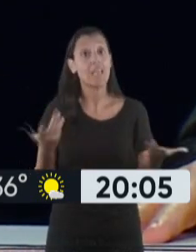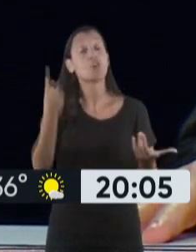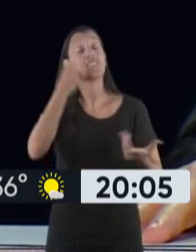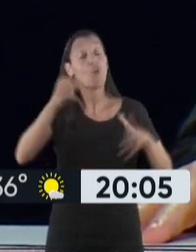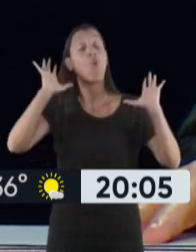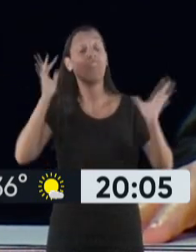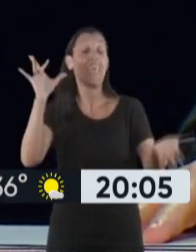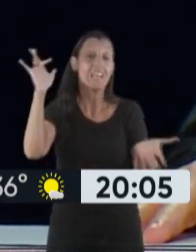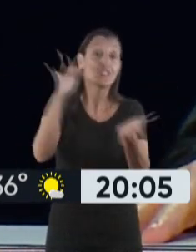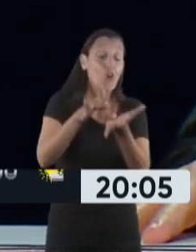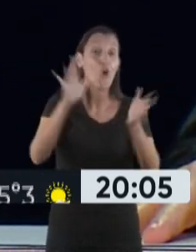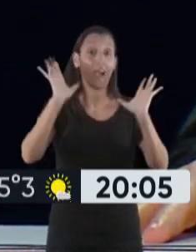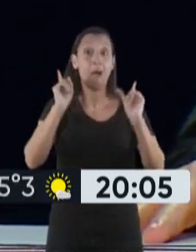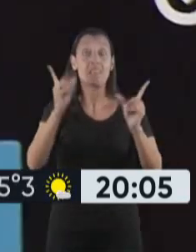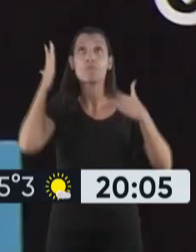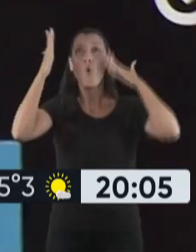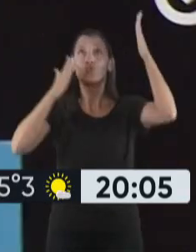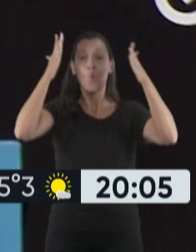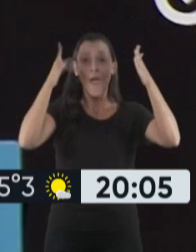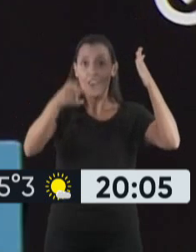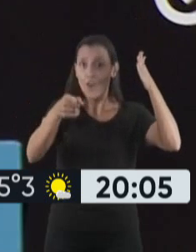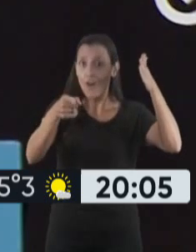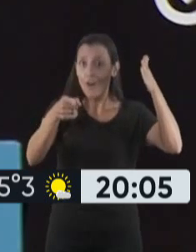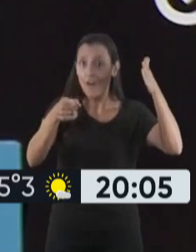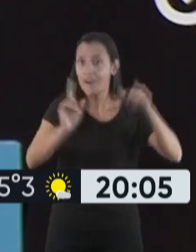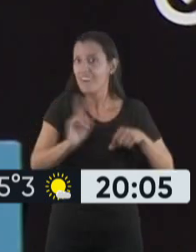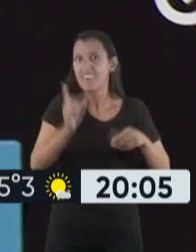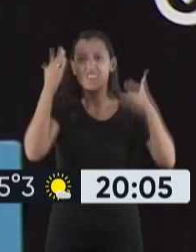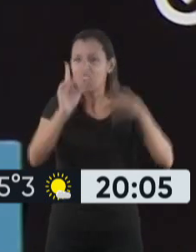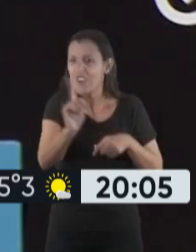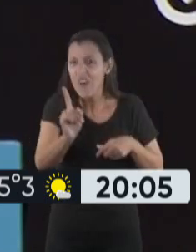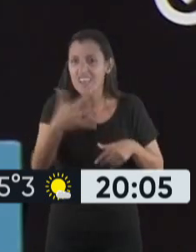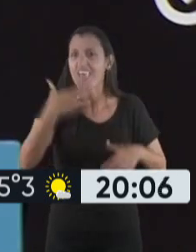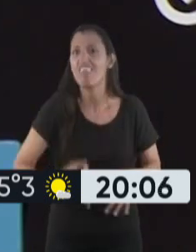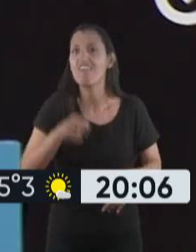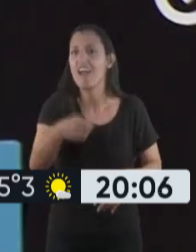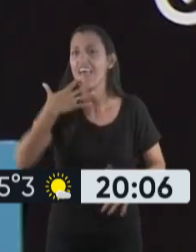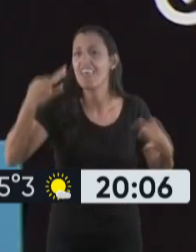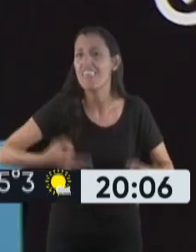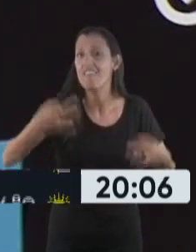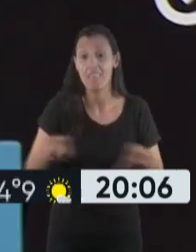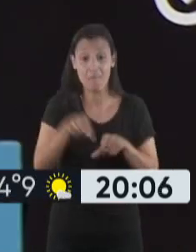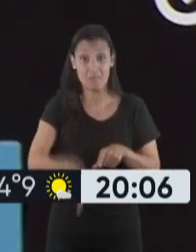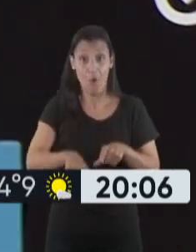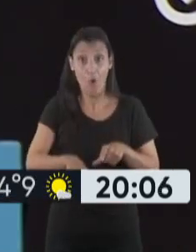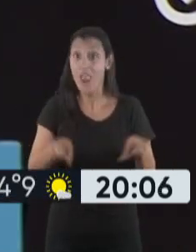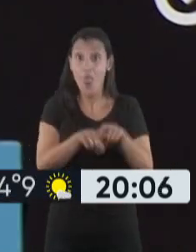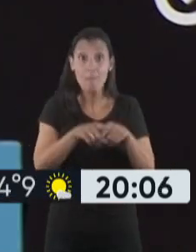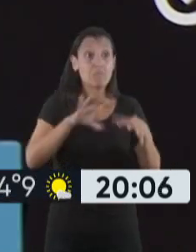día, esa utopía no será una utopía, será una realidad, como hoy es una realidad la